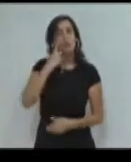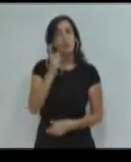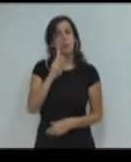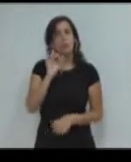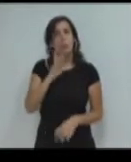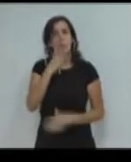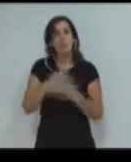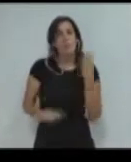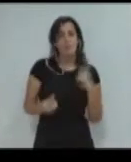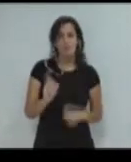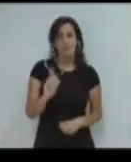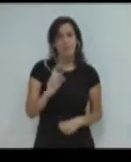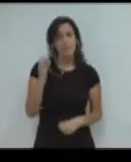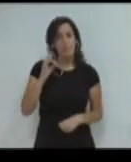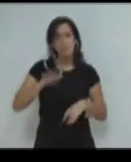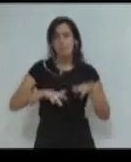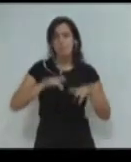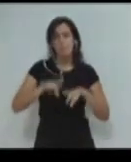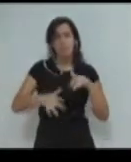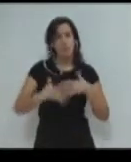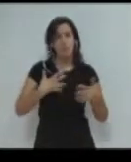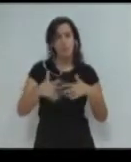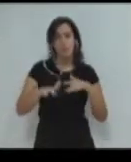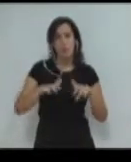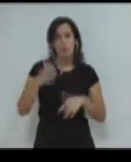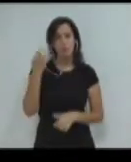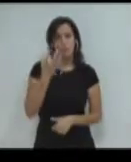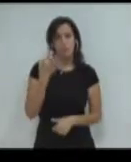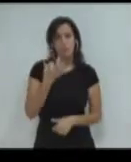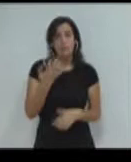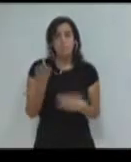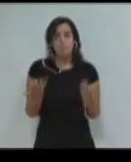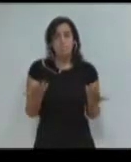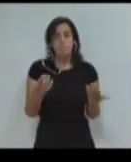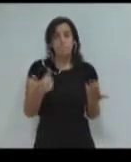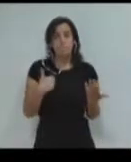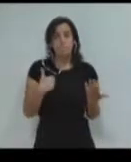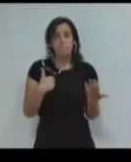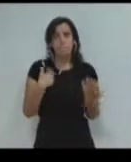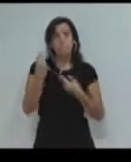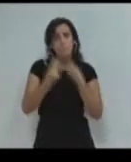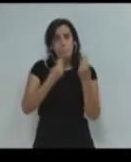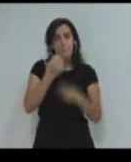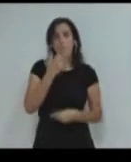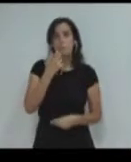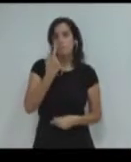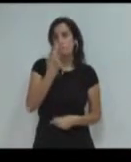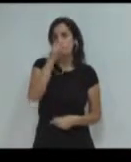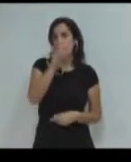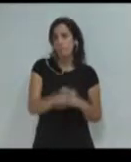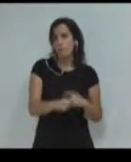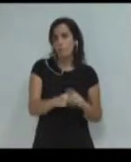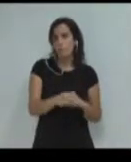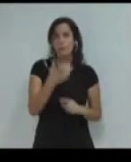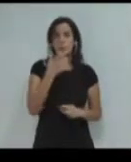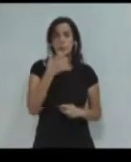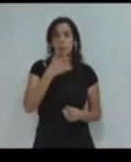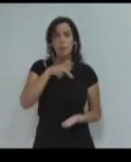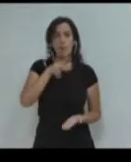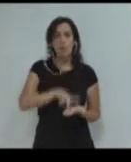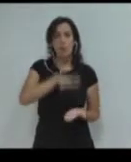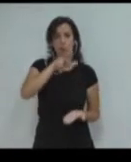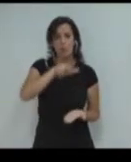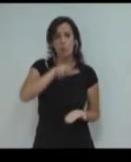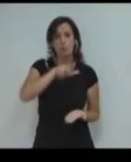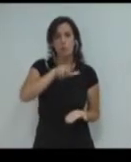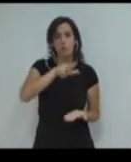error, hay que hacerlo manualmente. Entonces yo creo que una persona que en un momento dado aplique el validador a